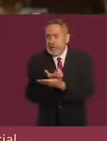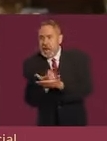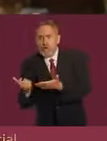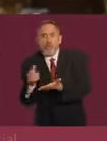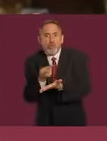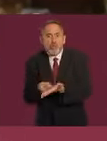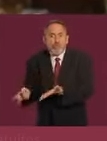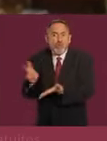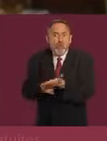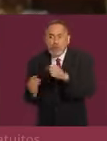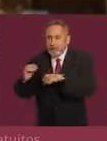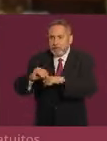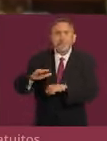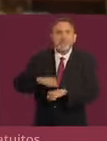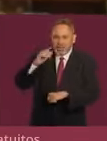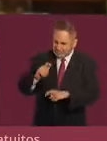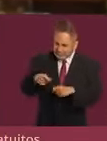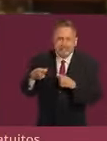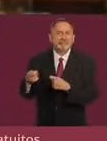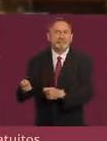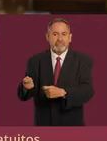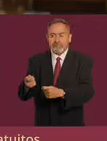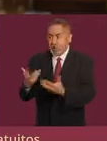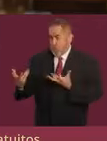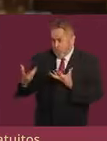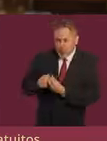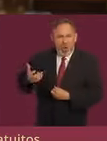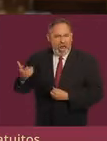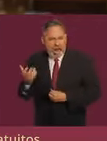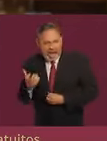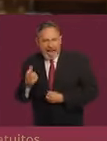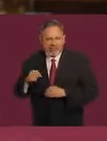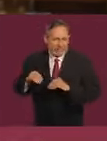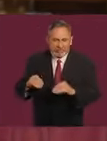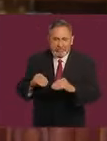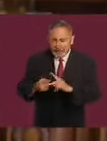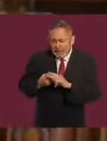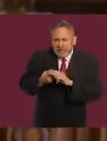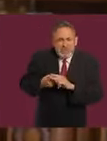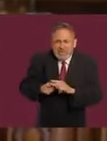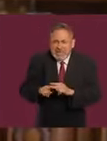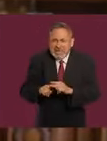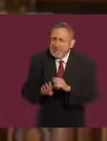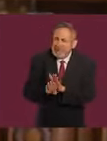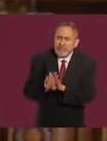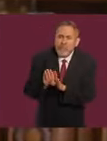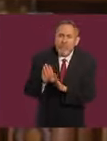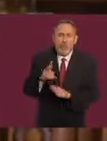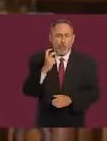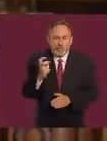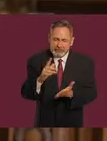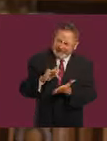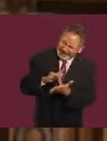importante, aumentó el salario a más del doble. Lo hicimos entre todos, desde abajo.